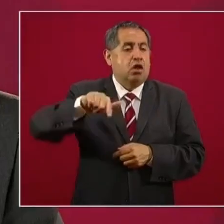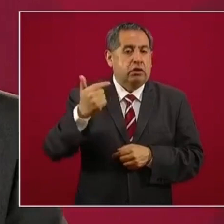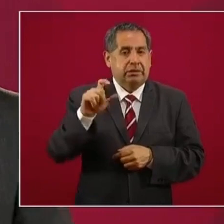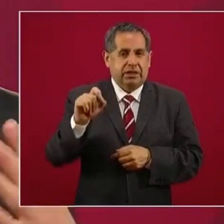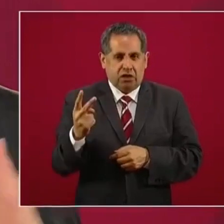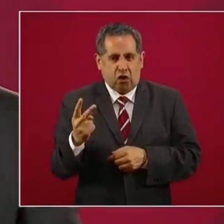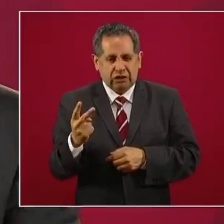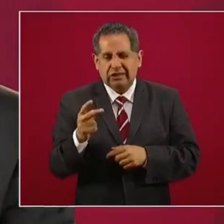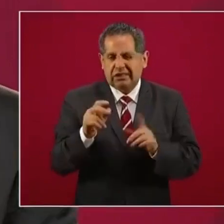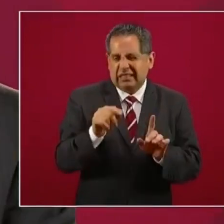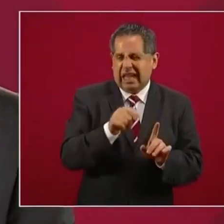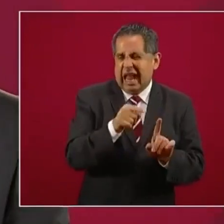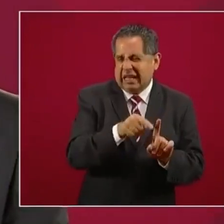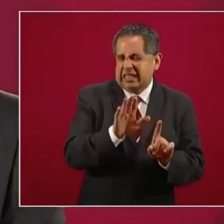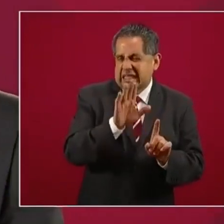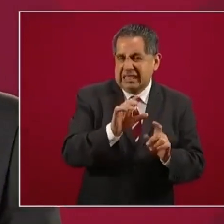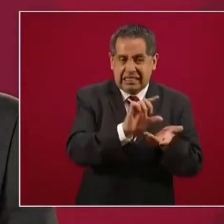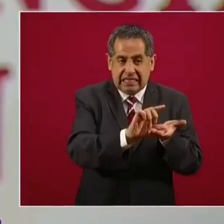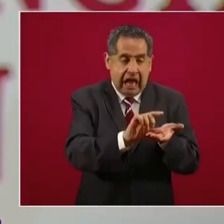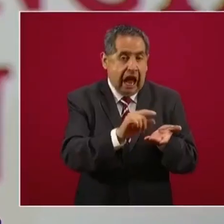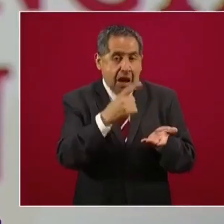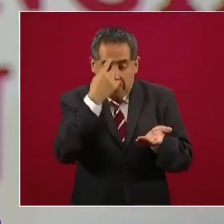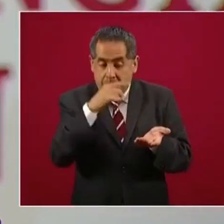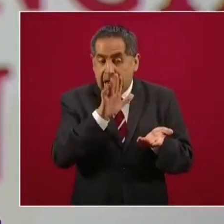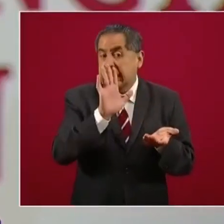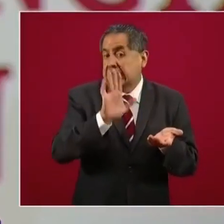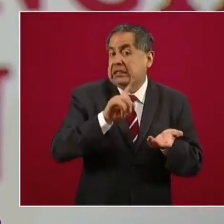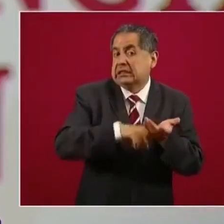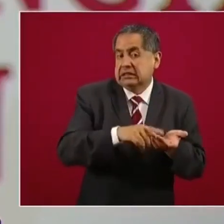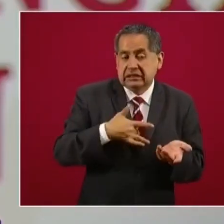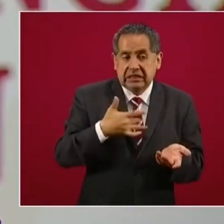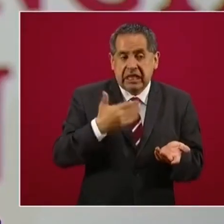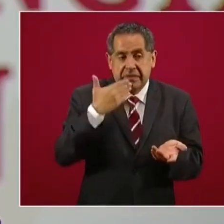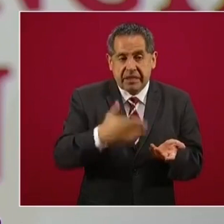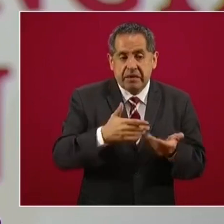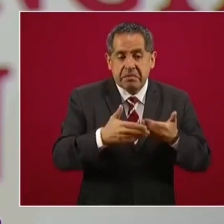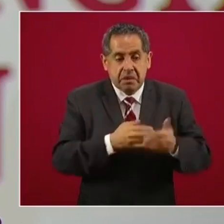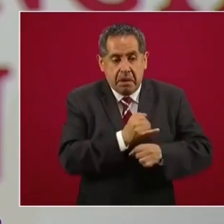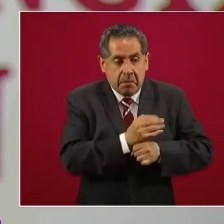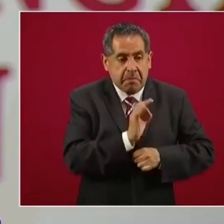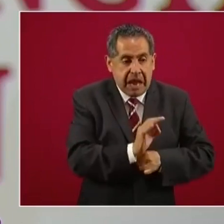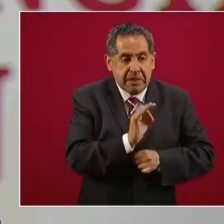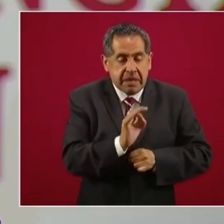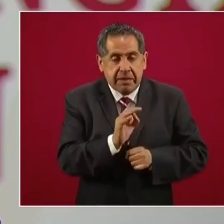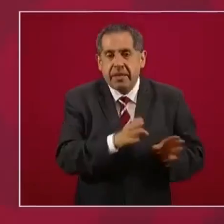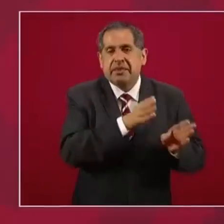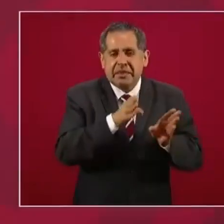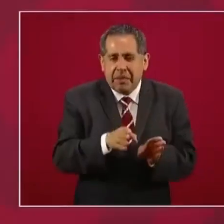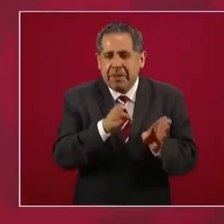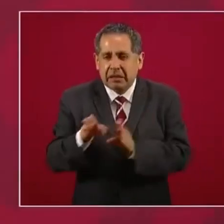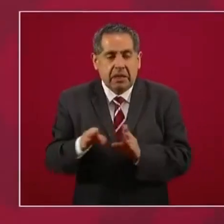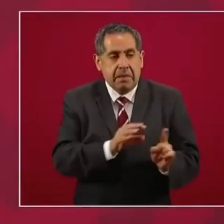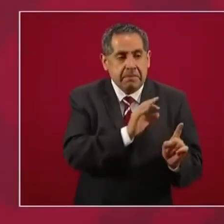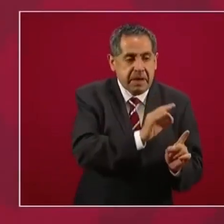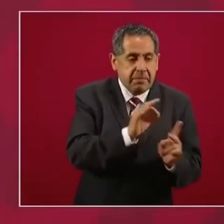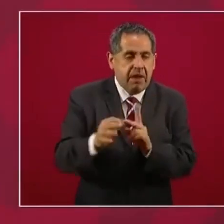AZ-1222, es la que tiene las mejores capacidades hasta el momento en las fases de investigación preclínica y en las fases